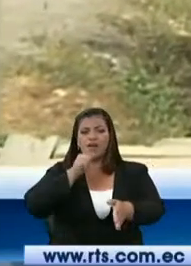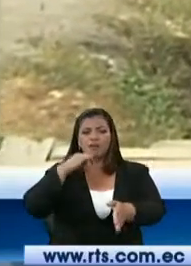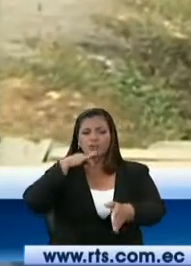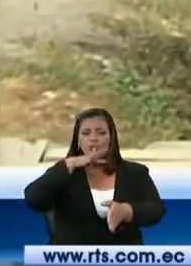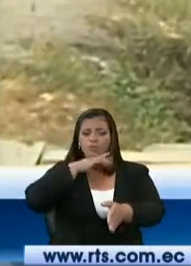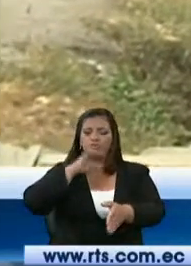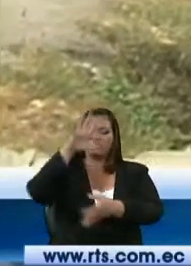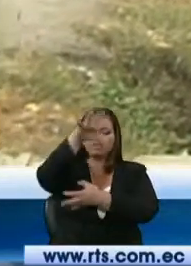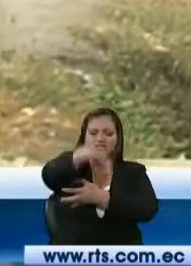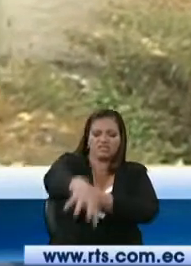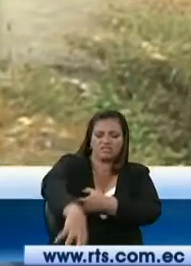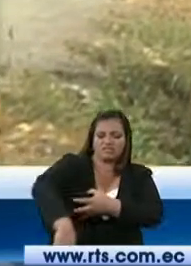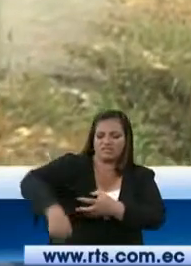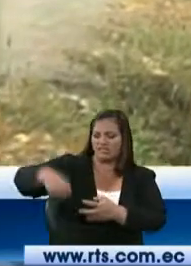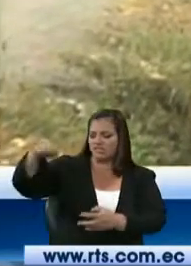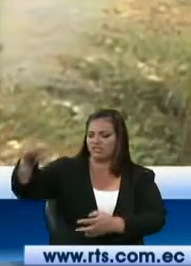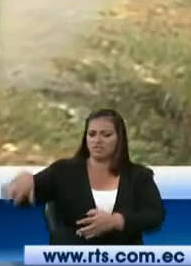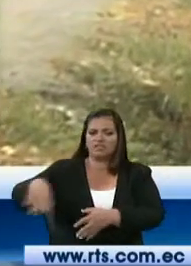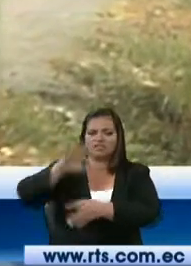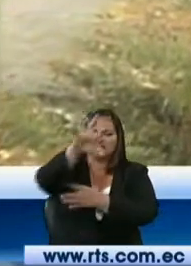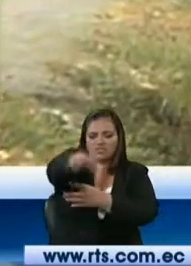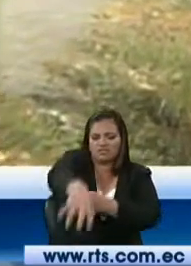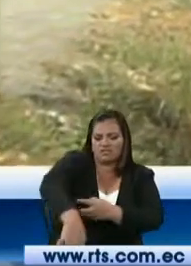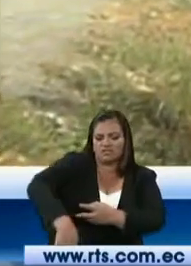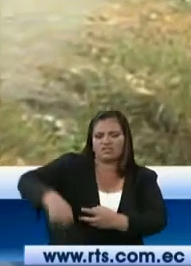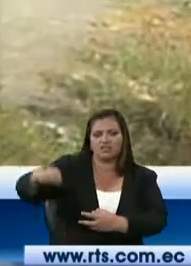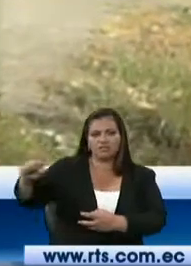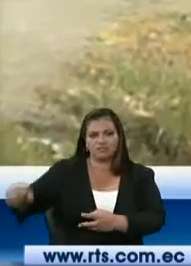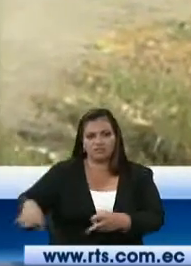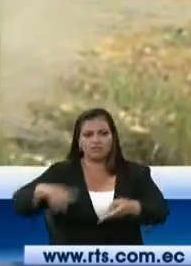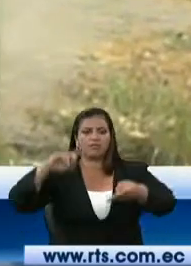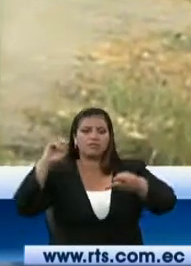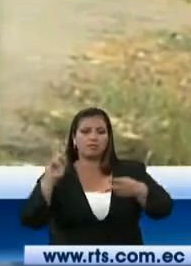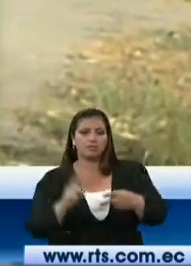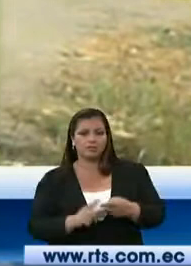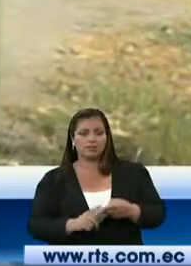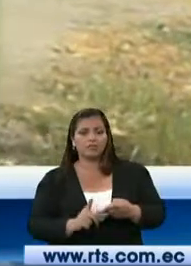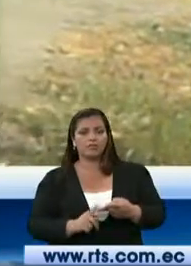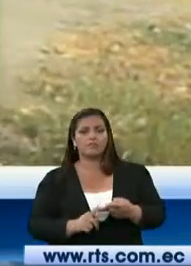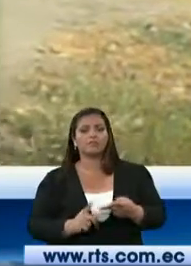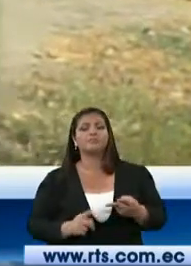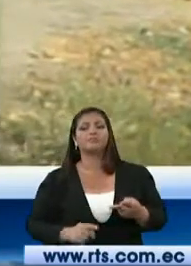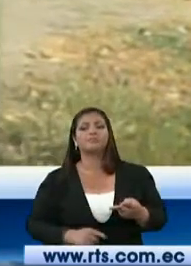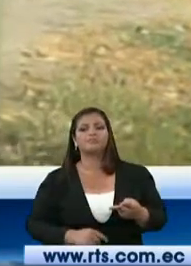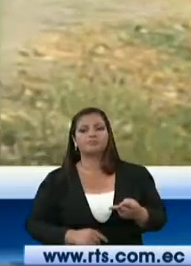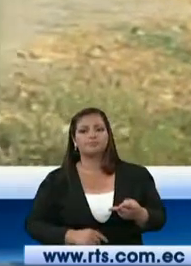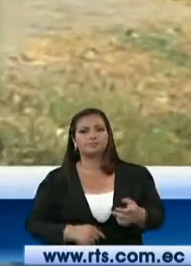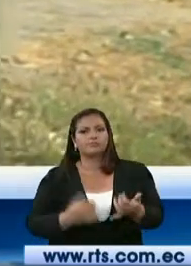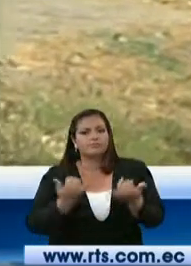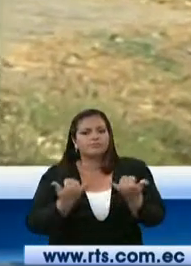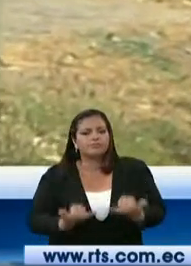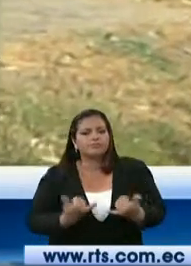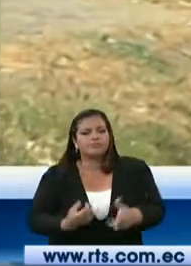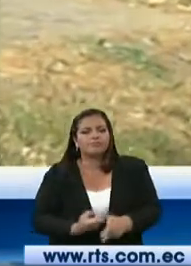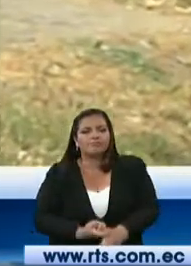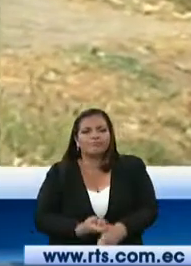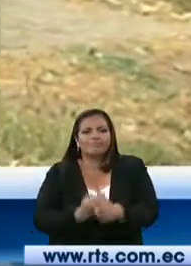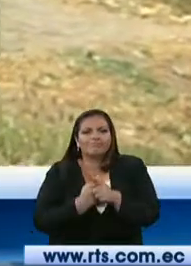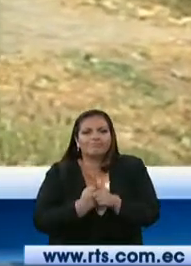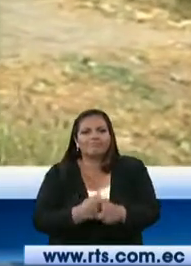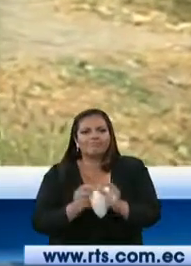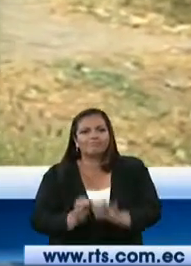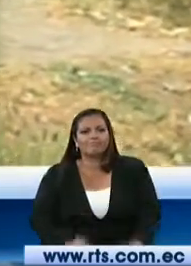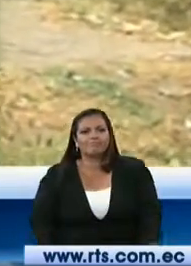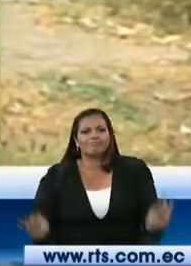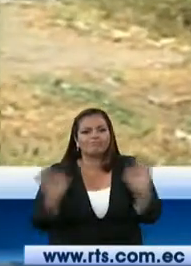prevenir posibles inundaciones en esas partes con la llegada del fenómeno del Niño. Y dos, ahora más que nunca es importante que la